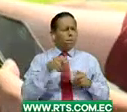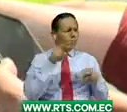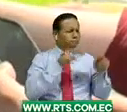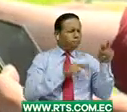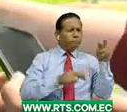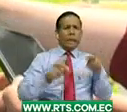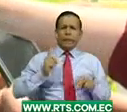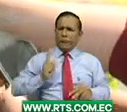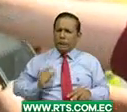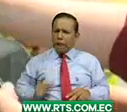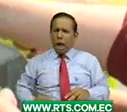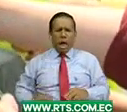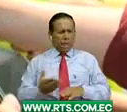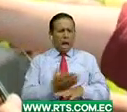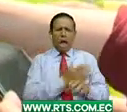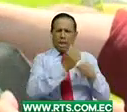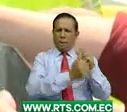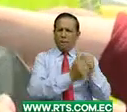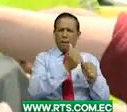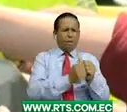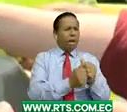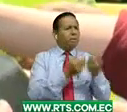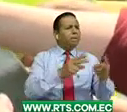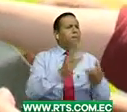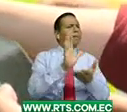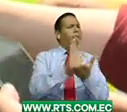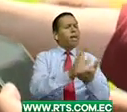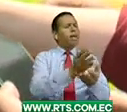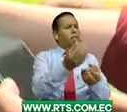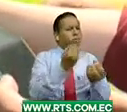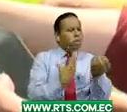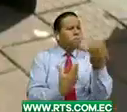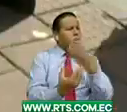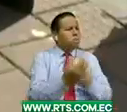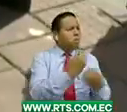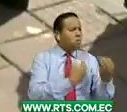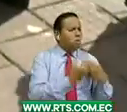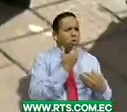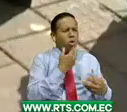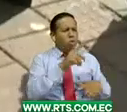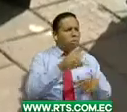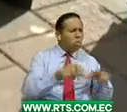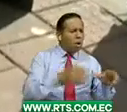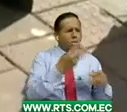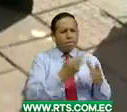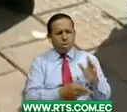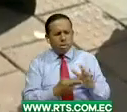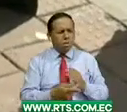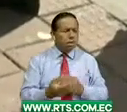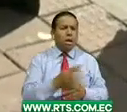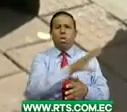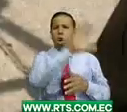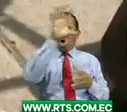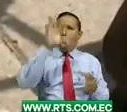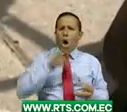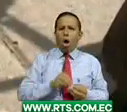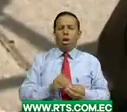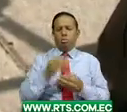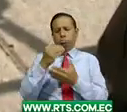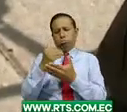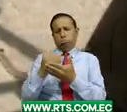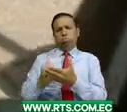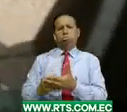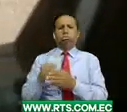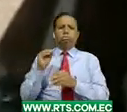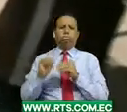cuando se dio este evento, y los testigos que estuvieron en el momento. En el sitio donde fue abordada por el desconocido, quien en su